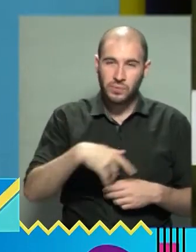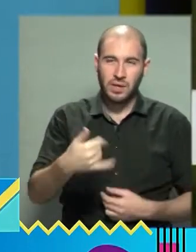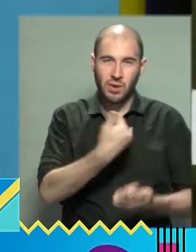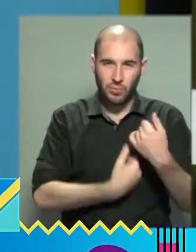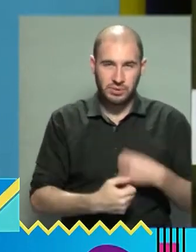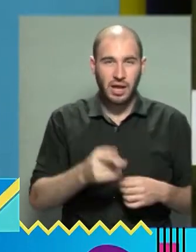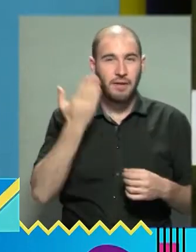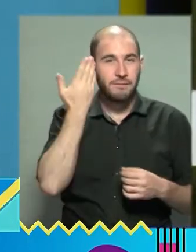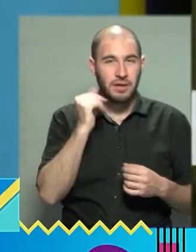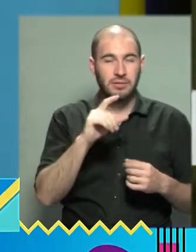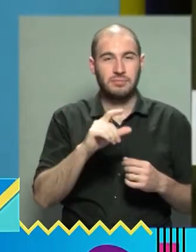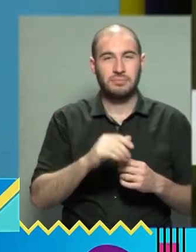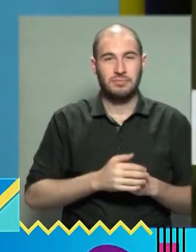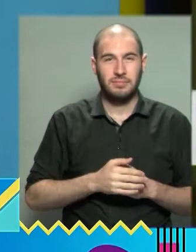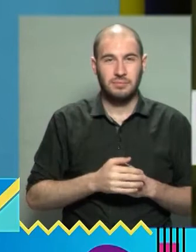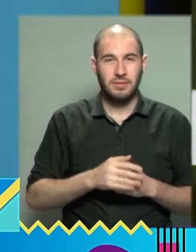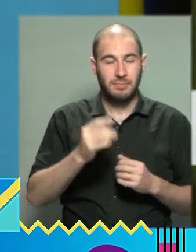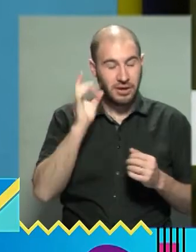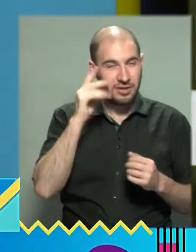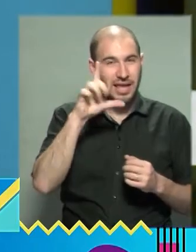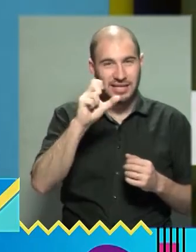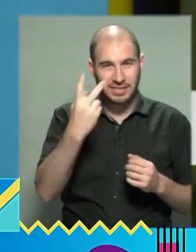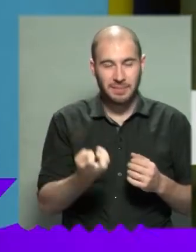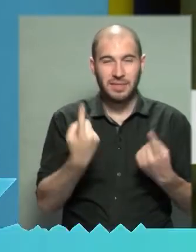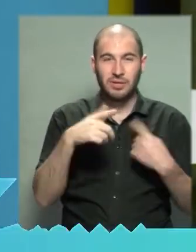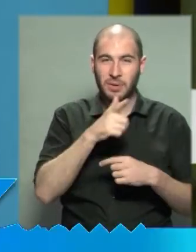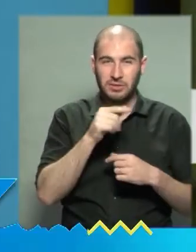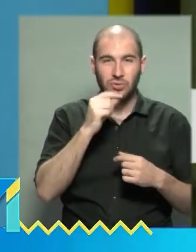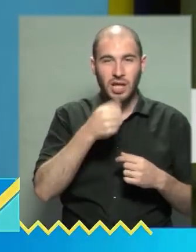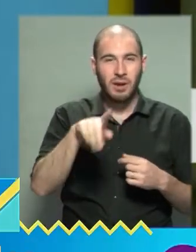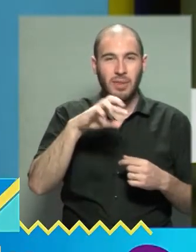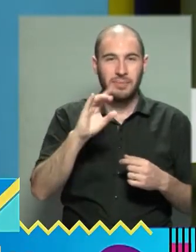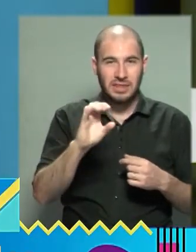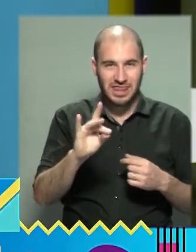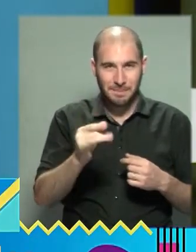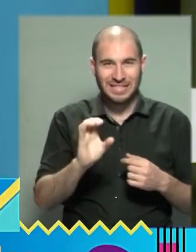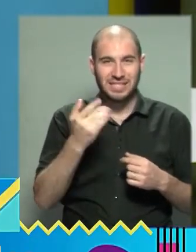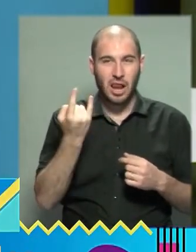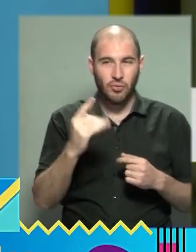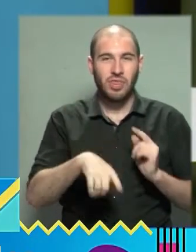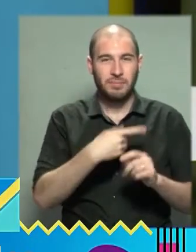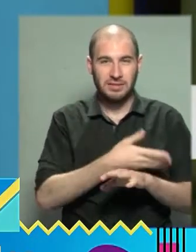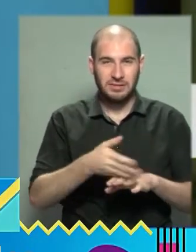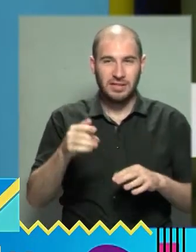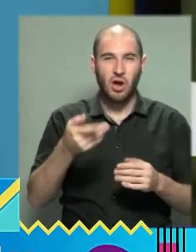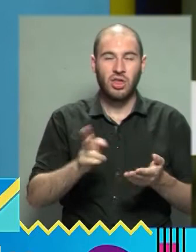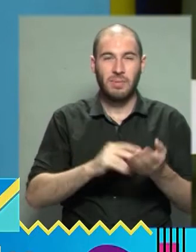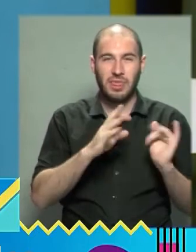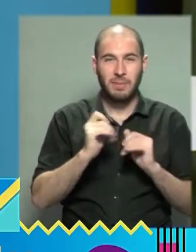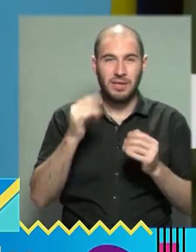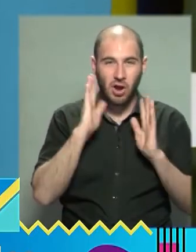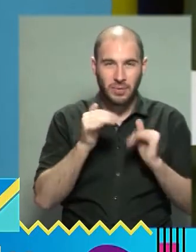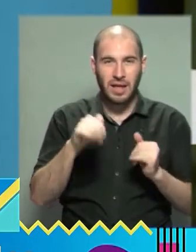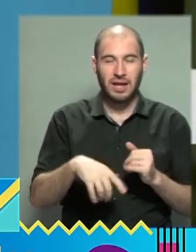participar, estamos en Facebook y en Instagram como Distintos Parecidos y en Twitter como @EP-Senalub. Enseguida continuamos con más debate